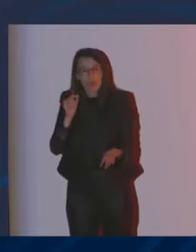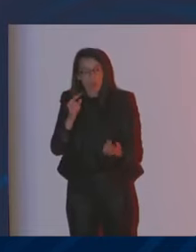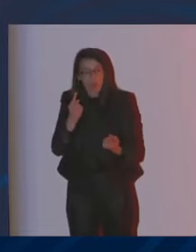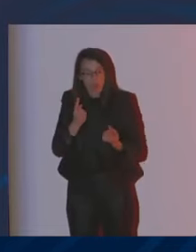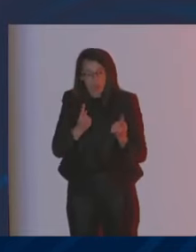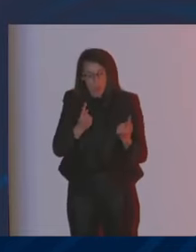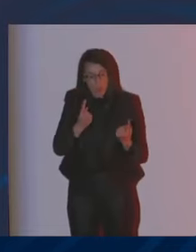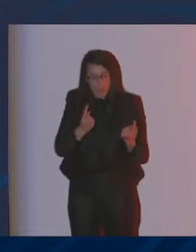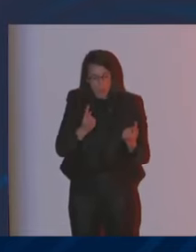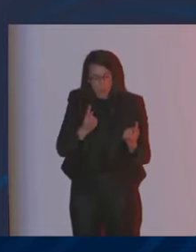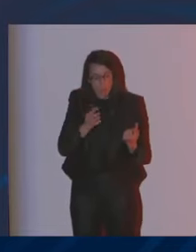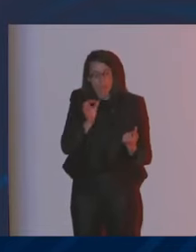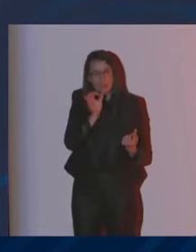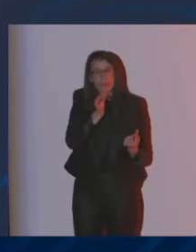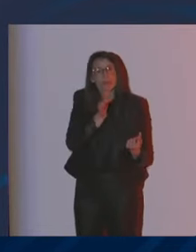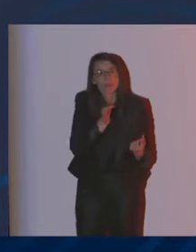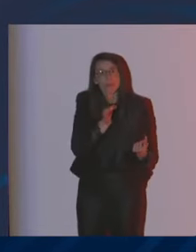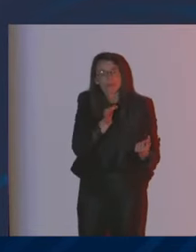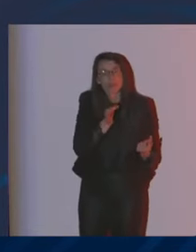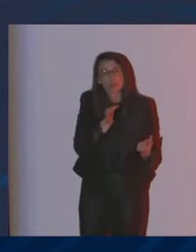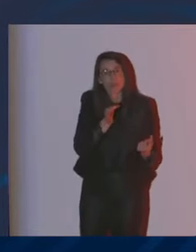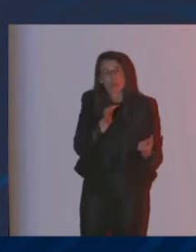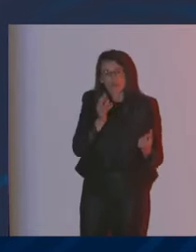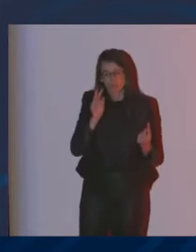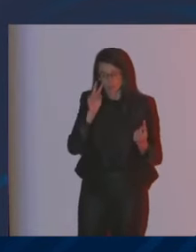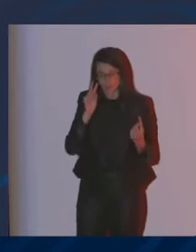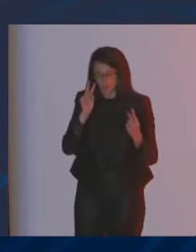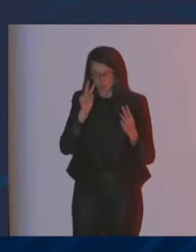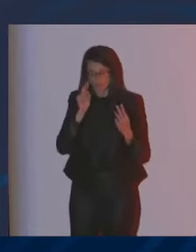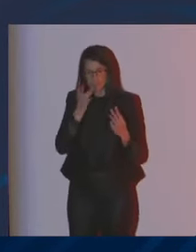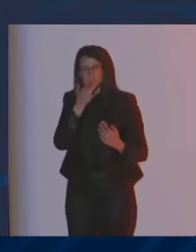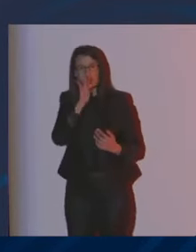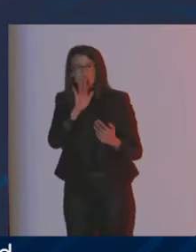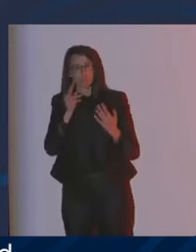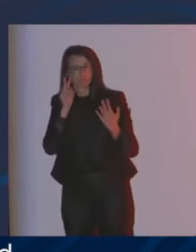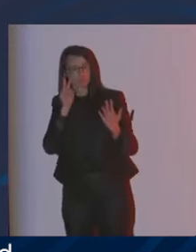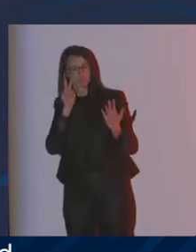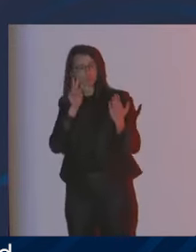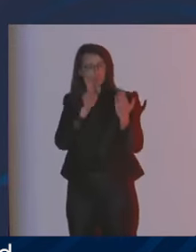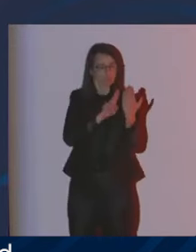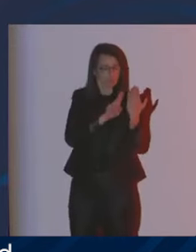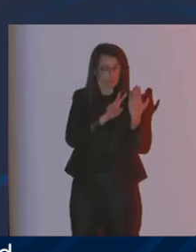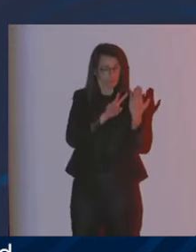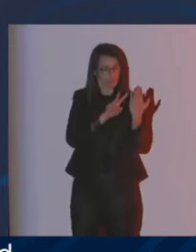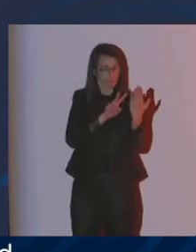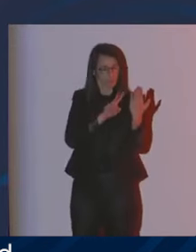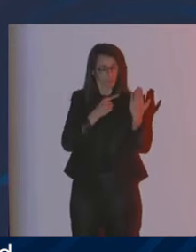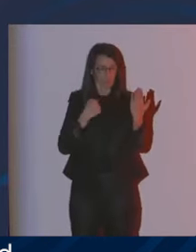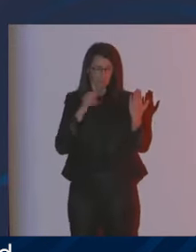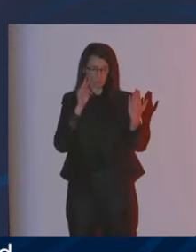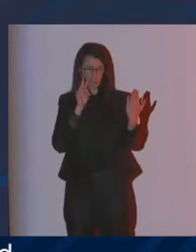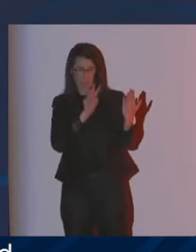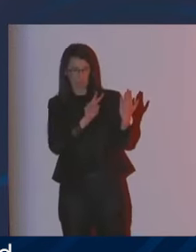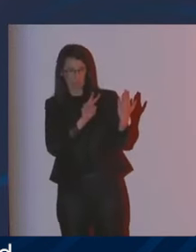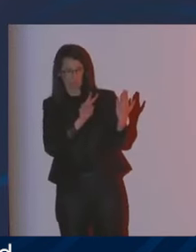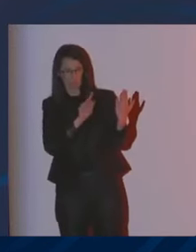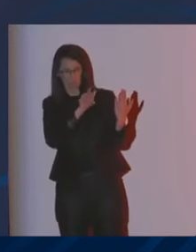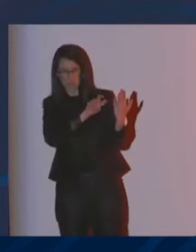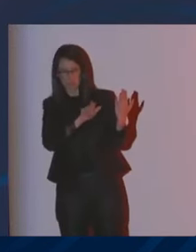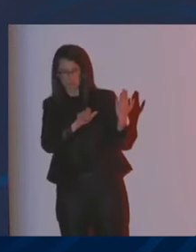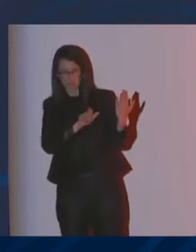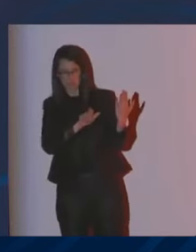reconozco, me cuesta mirarme al espejo. En ocasiones, el reflejo que me devuelve la